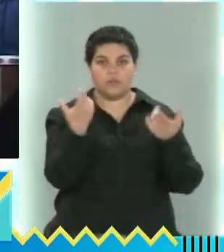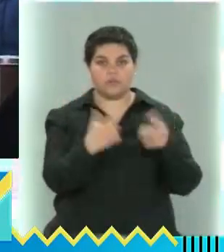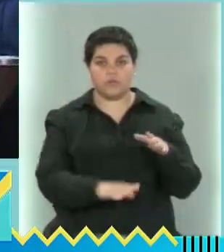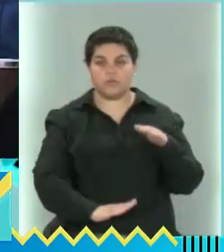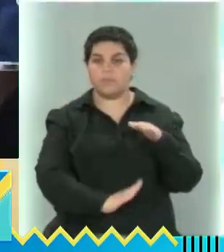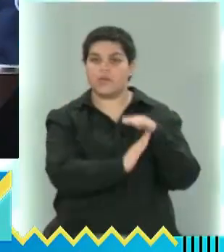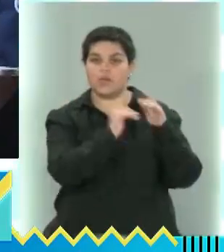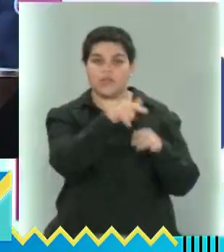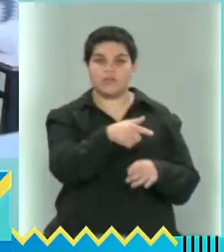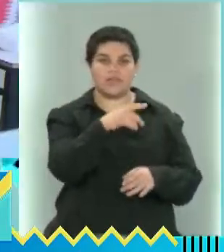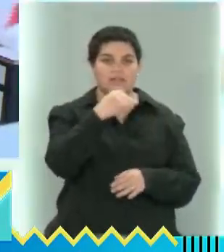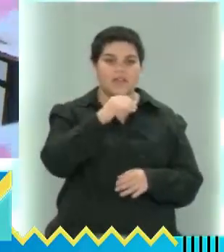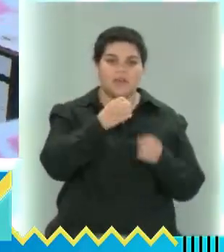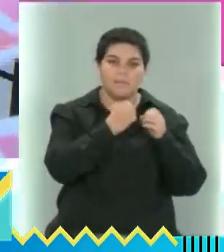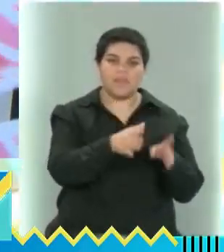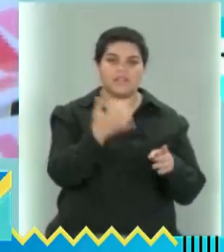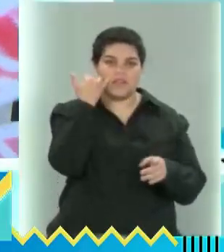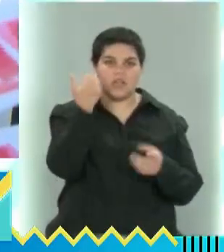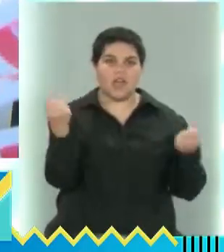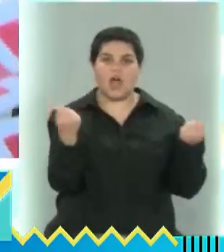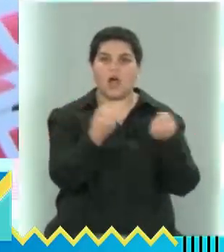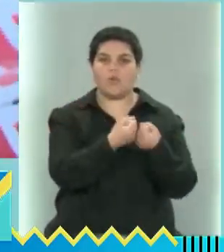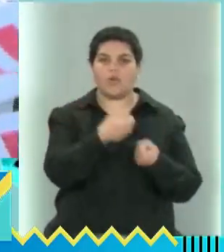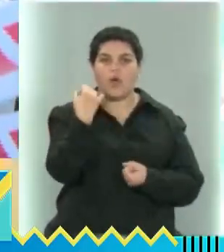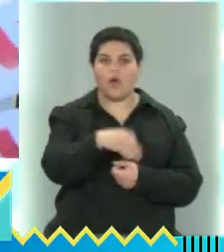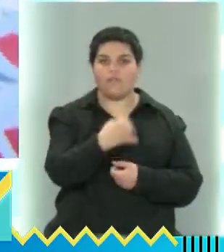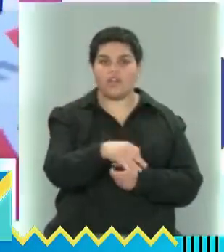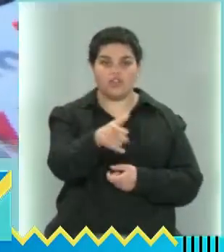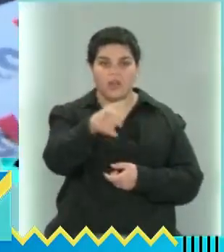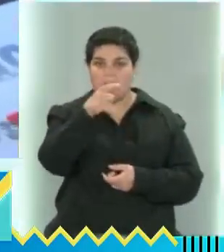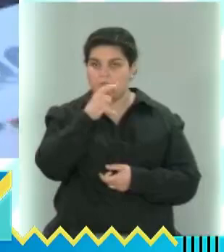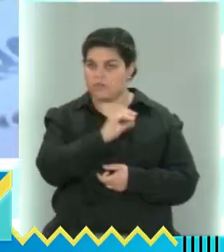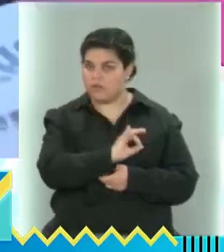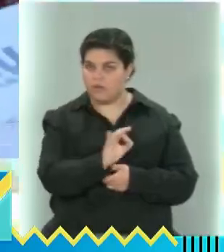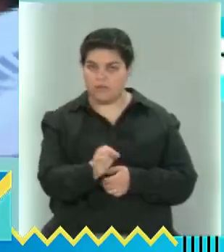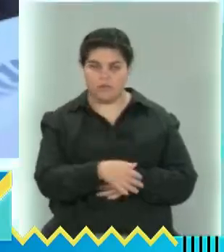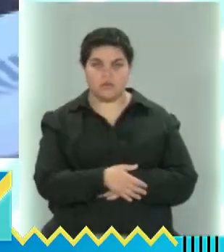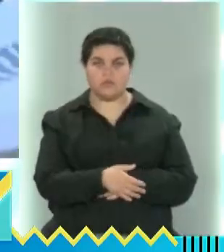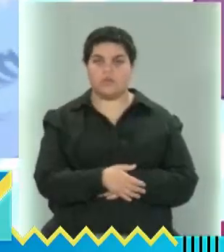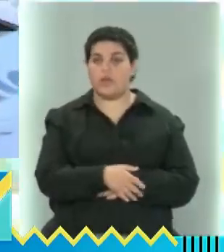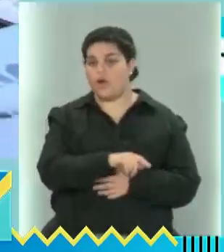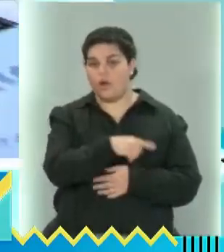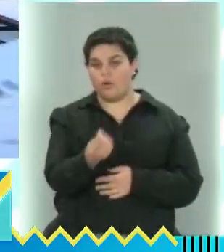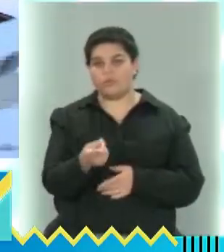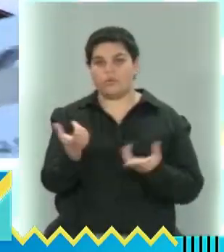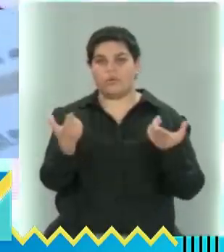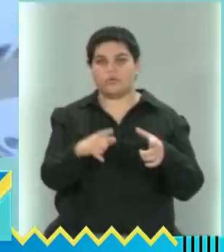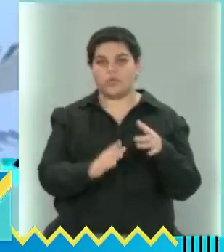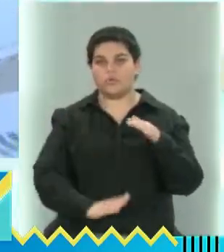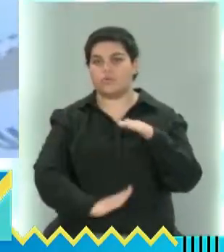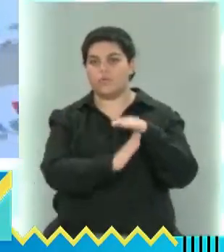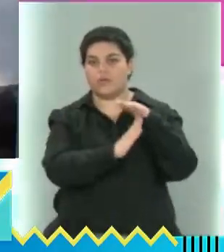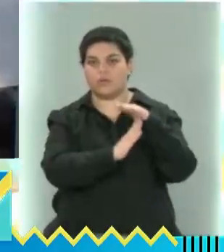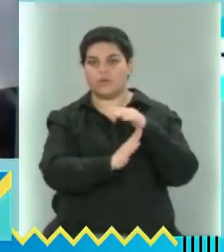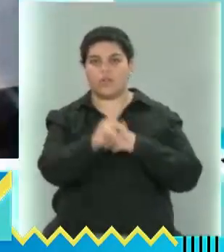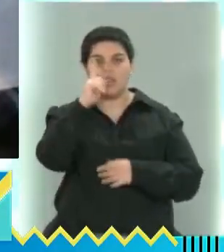inicio de la conciliación obligatoria, que todavía no hemos tenido la respuesta. Bien. En el Consejo Superior del día